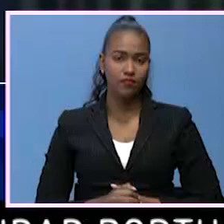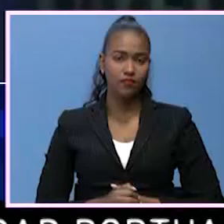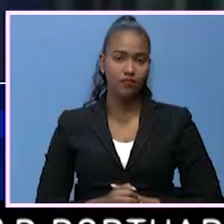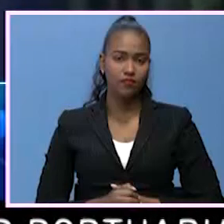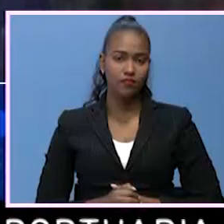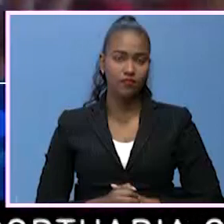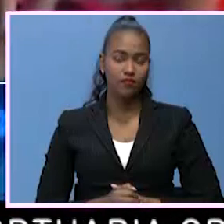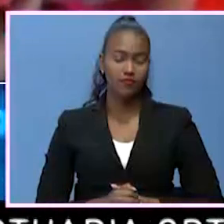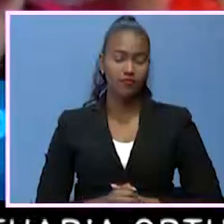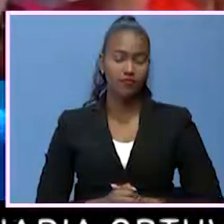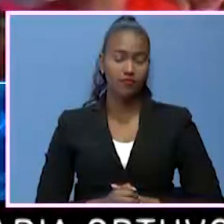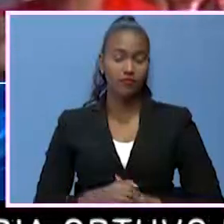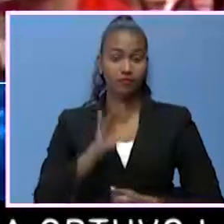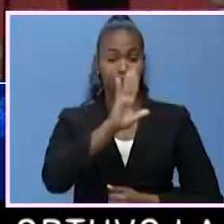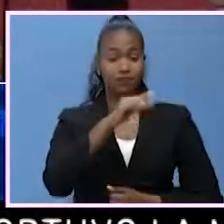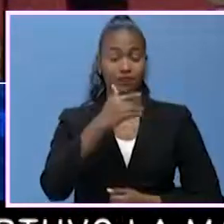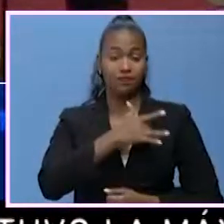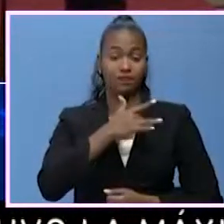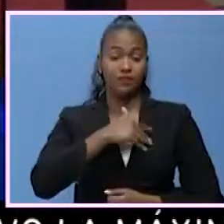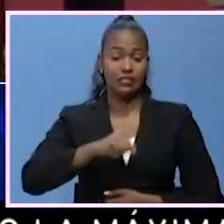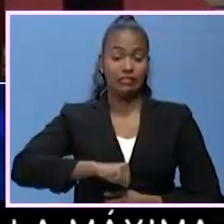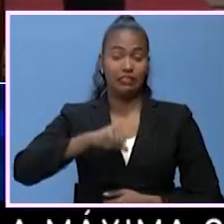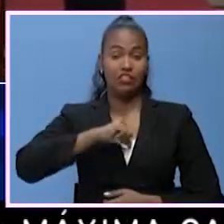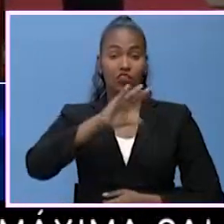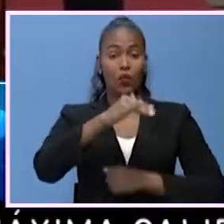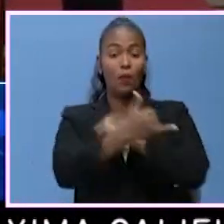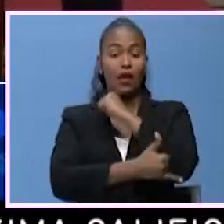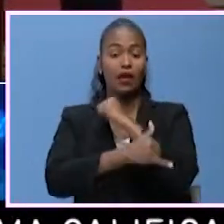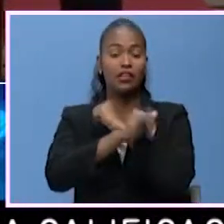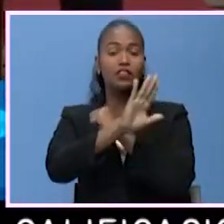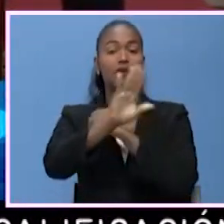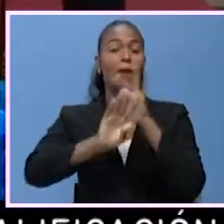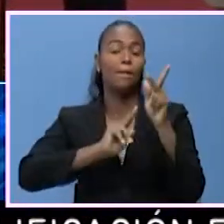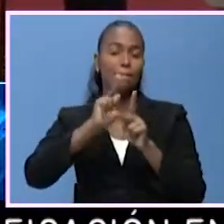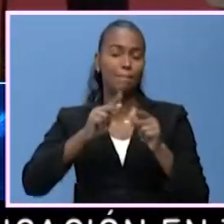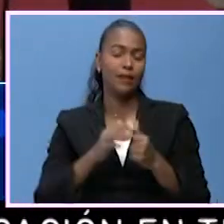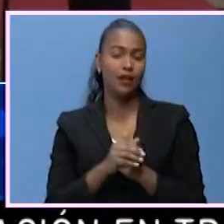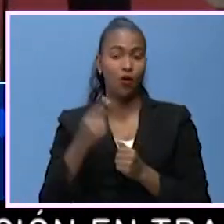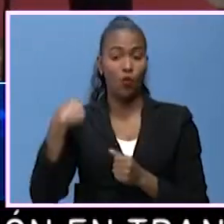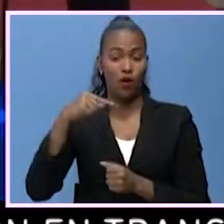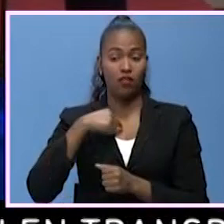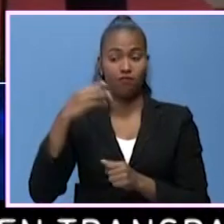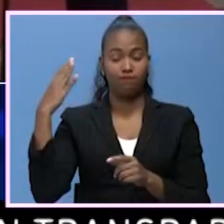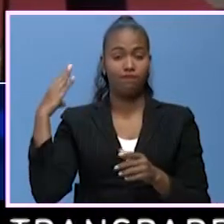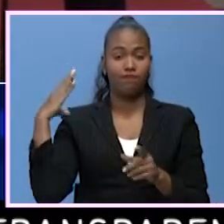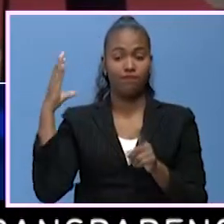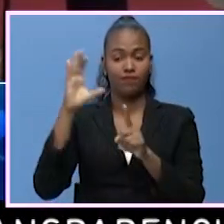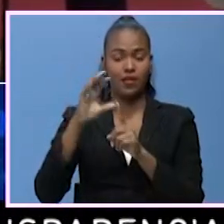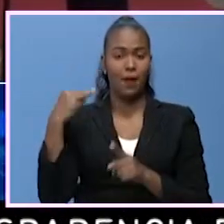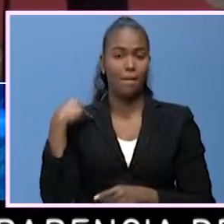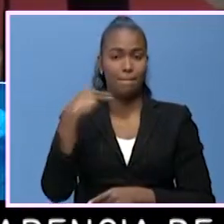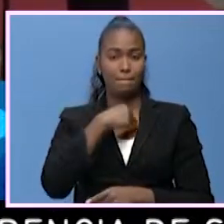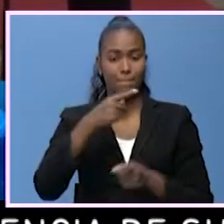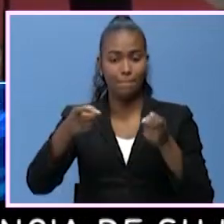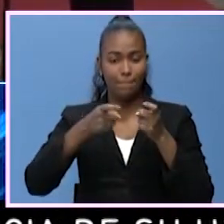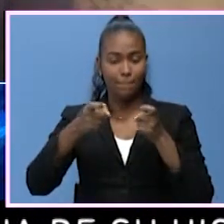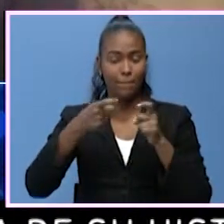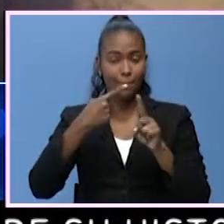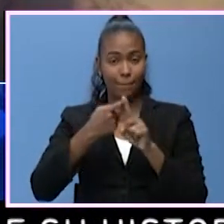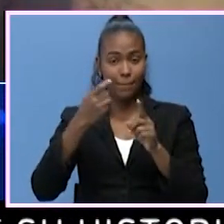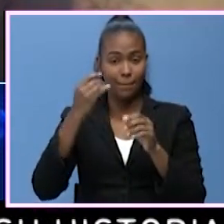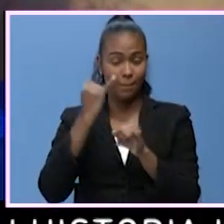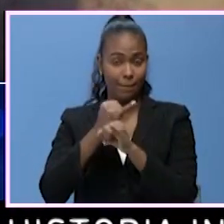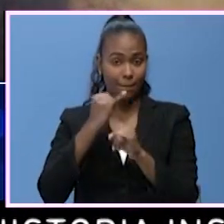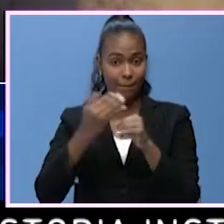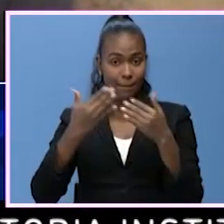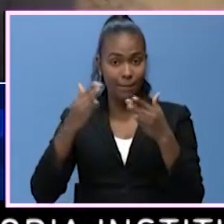de su país y su gente. Al ser juramentado como miembro del Comité Gestor de Voluntariado de las Instituciones Públicas por